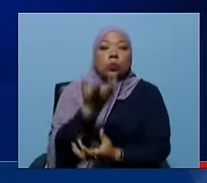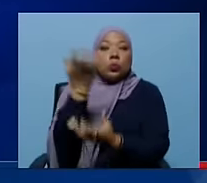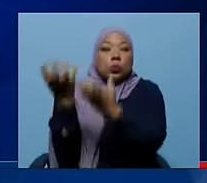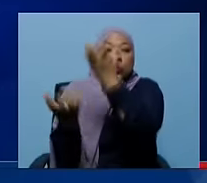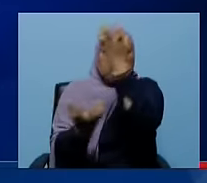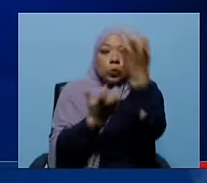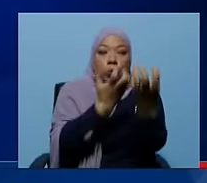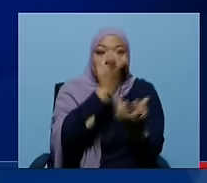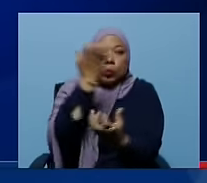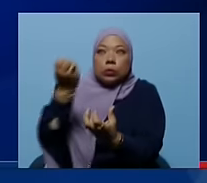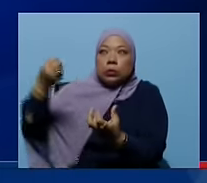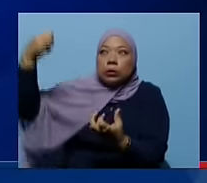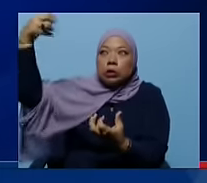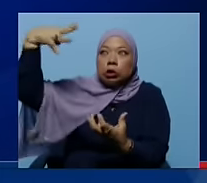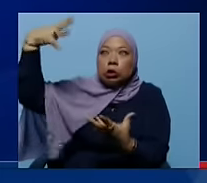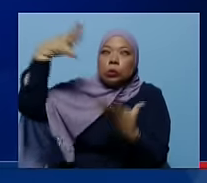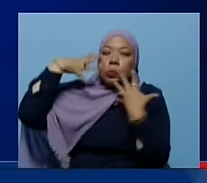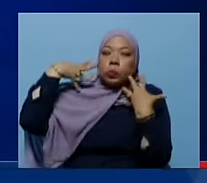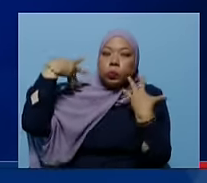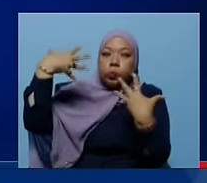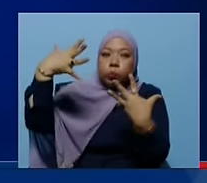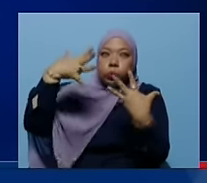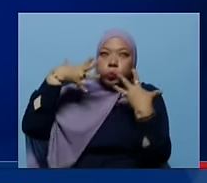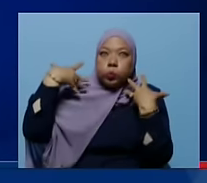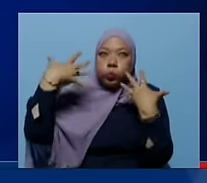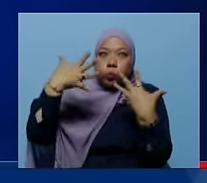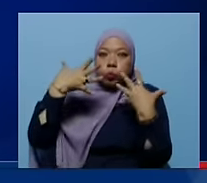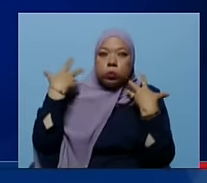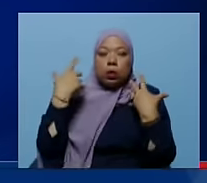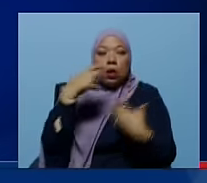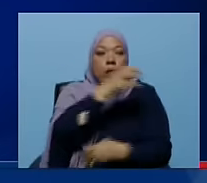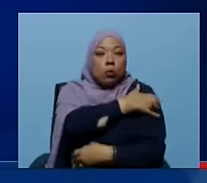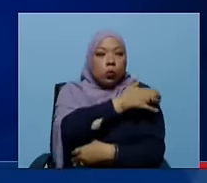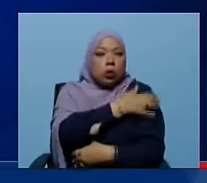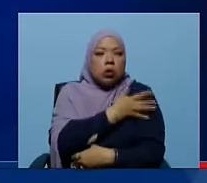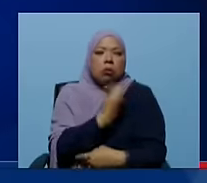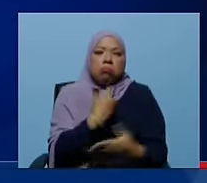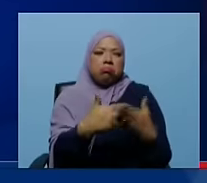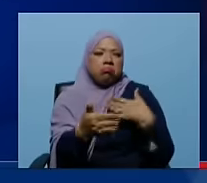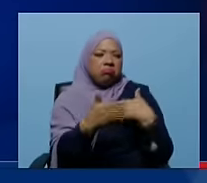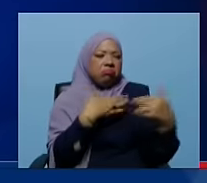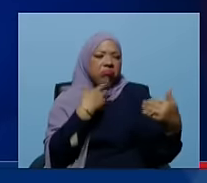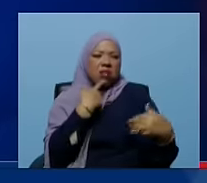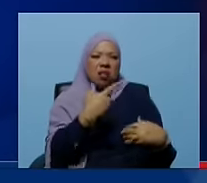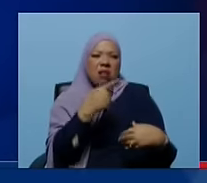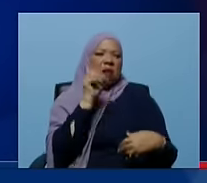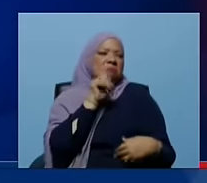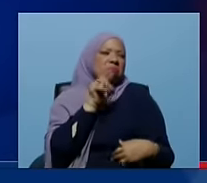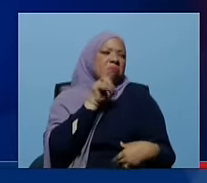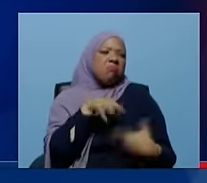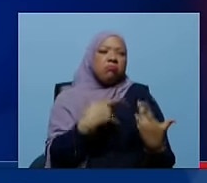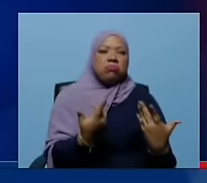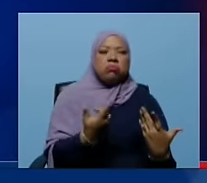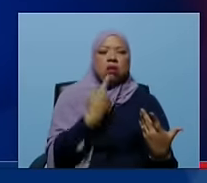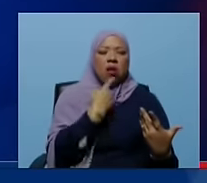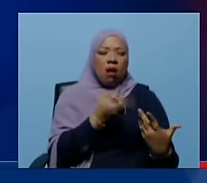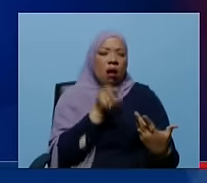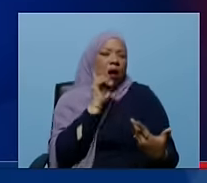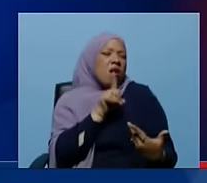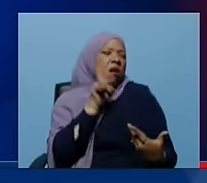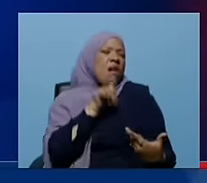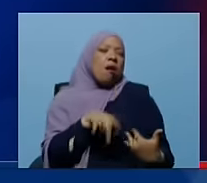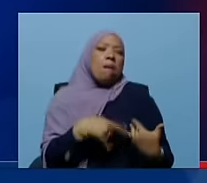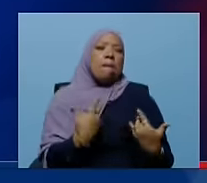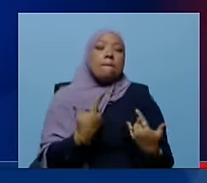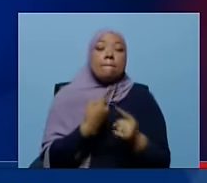global, que la extrema derecha niega en el mundo. Ellos dicen que es mentira el calentamiento